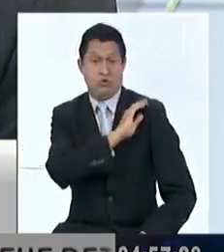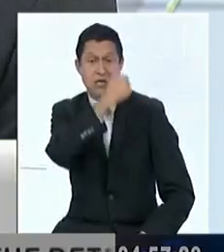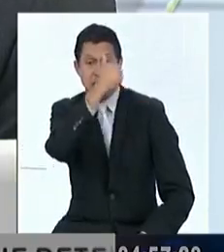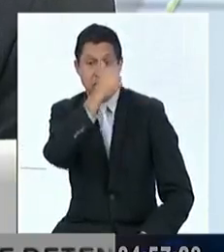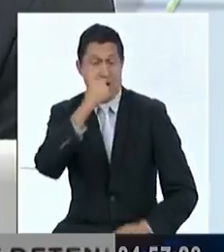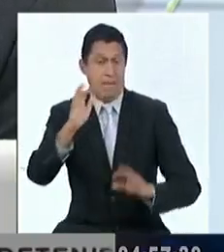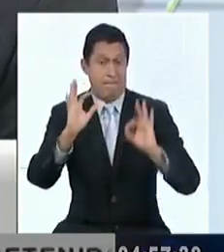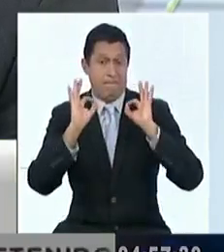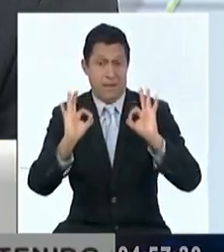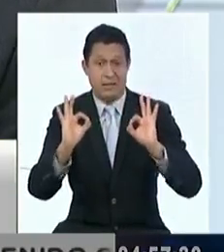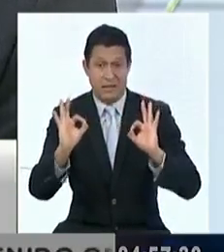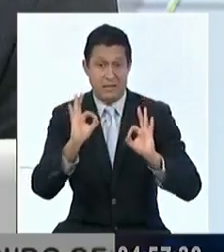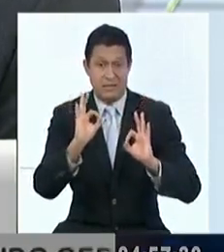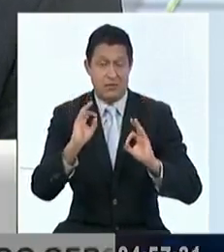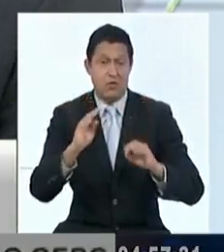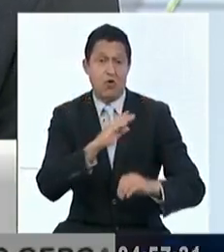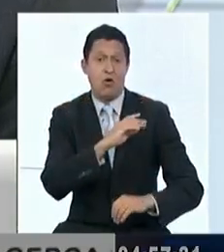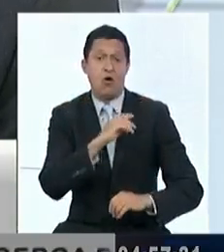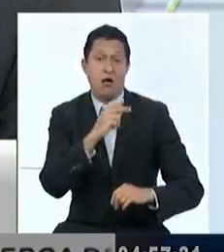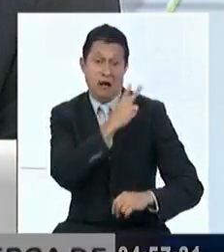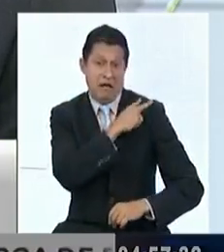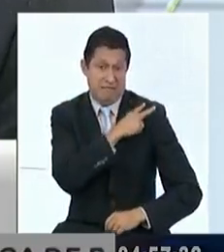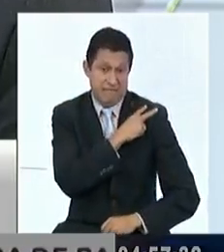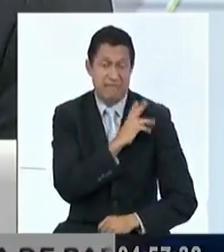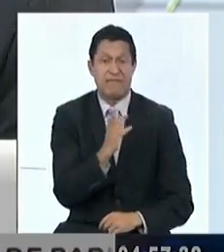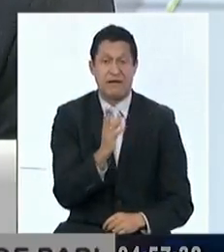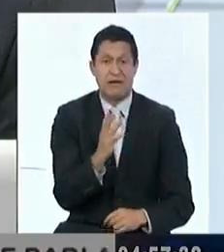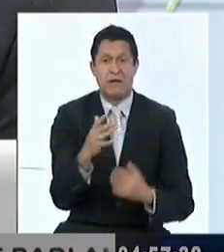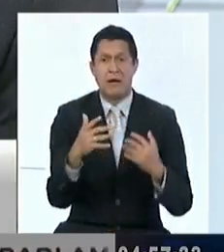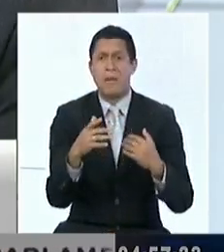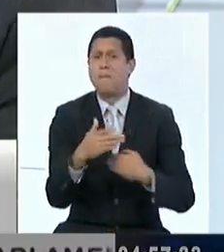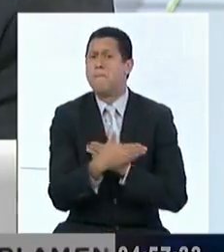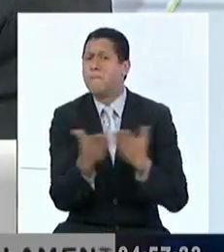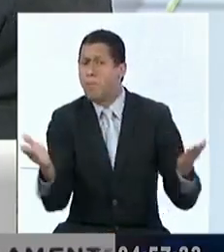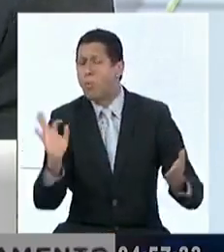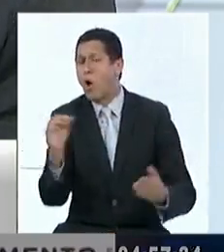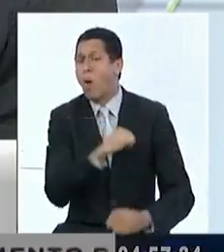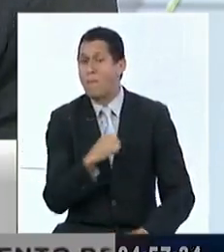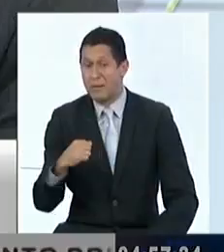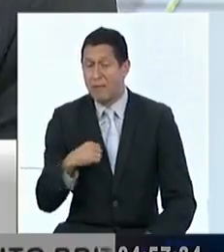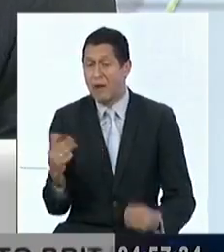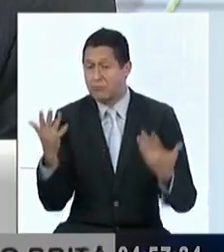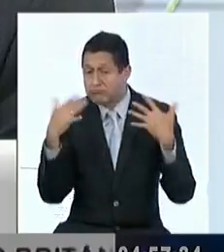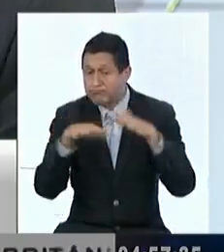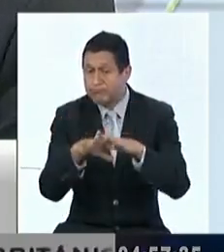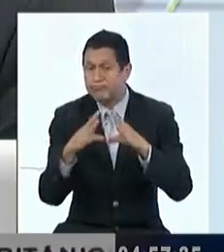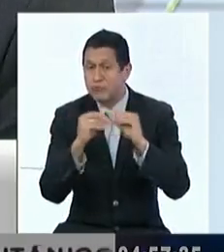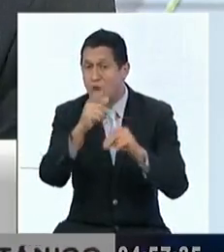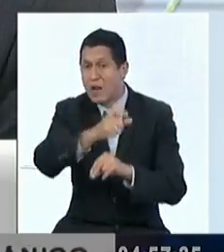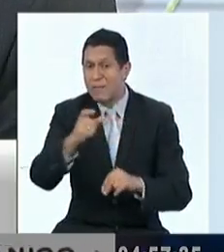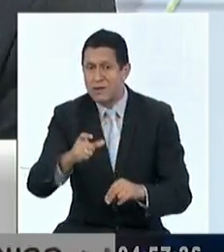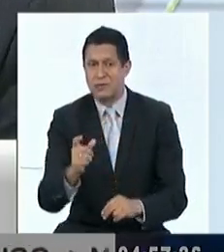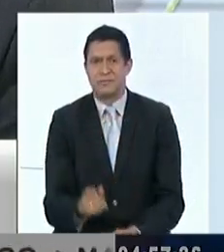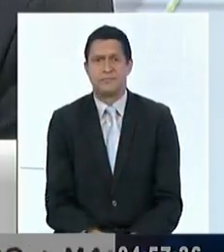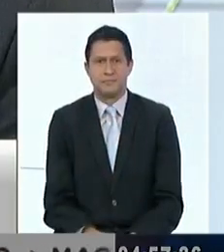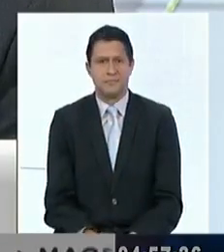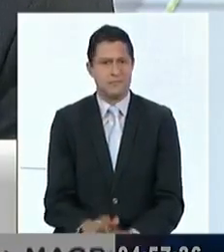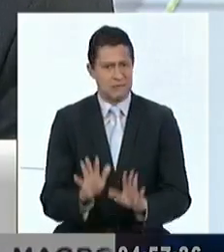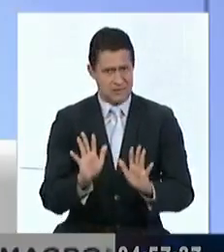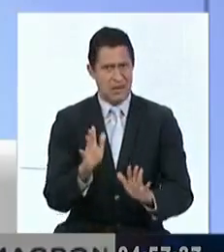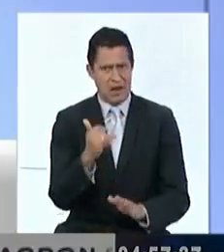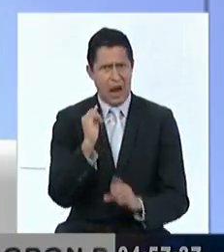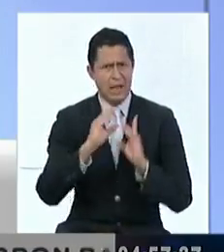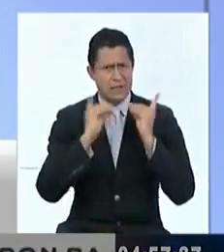especialistas con los jefes de división también sea el caso del empresa privada o pública pero que involucra a todas las personas giras así como existen